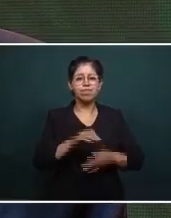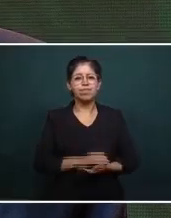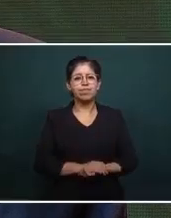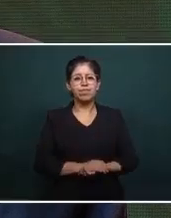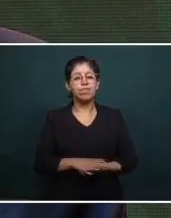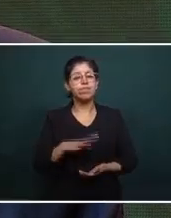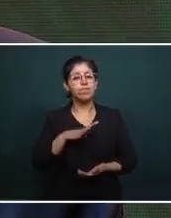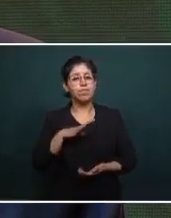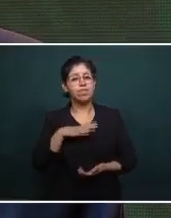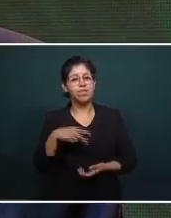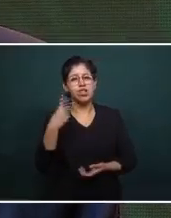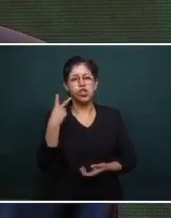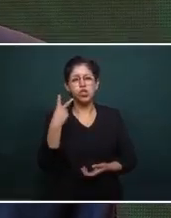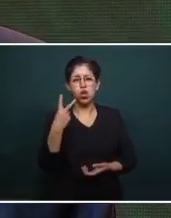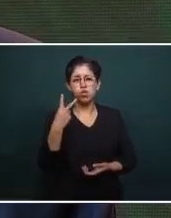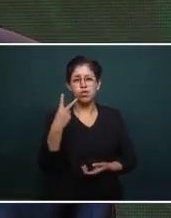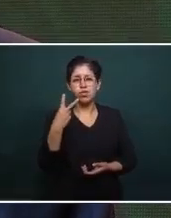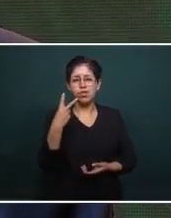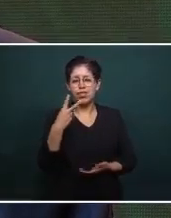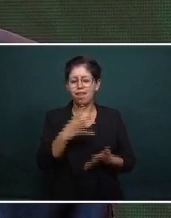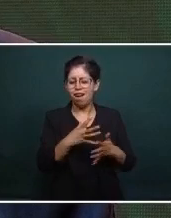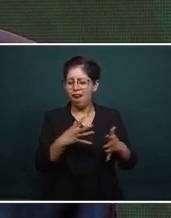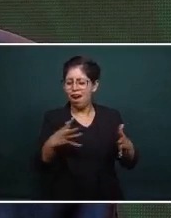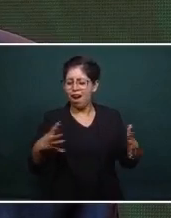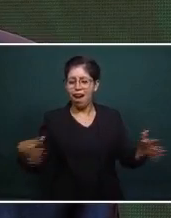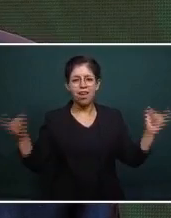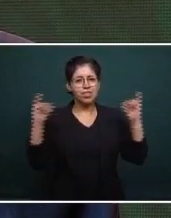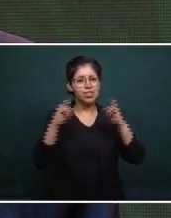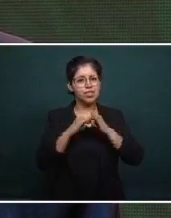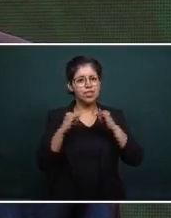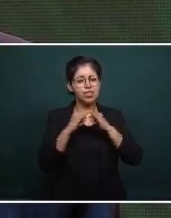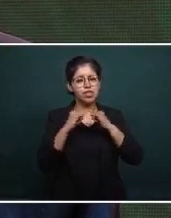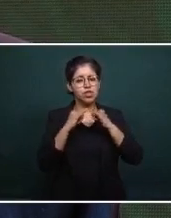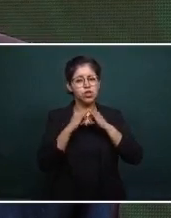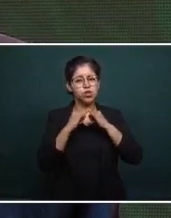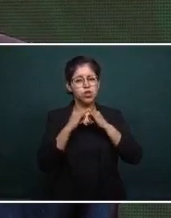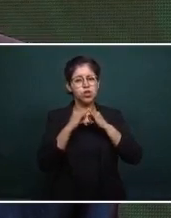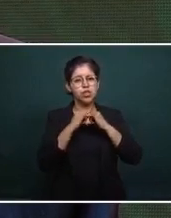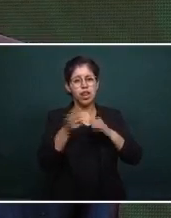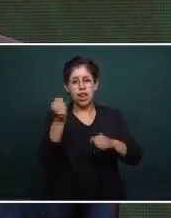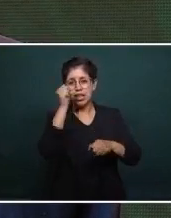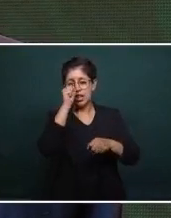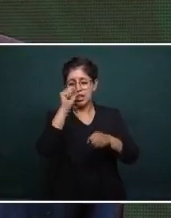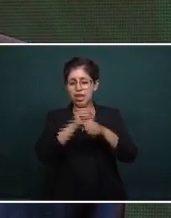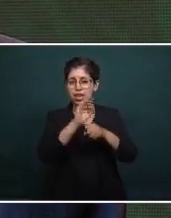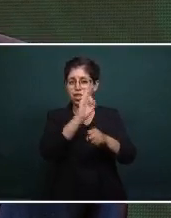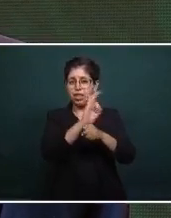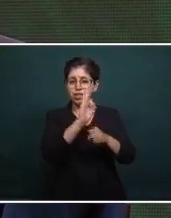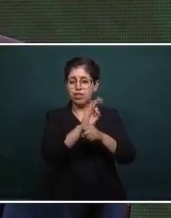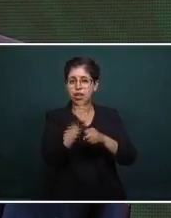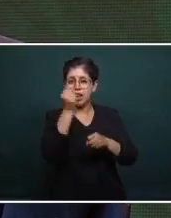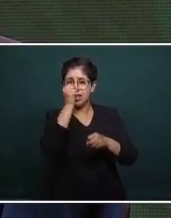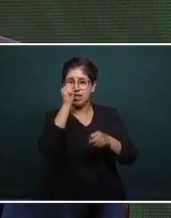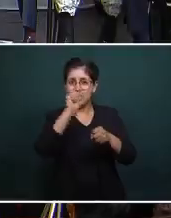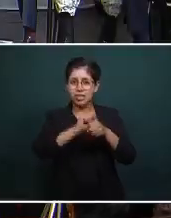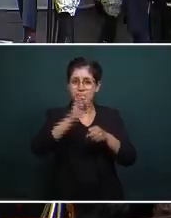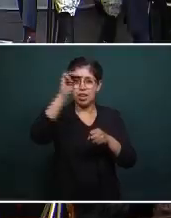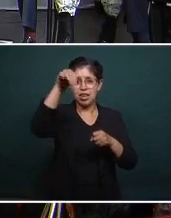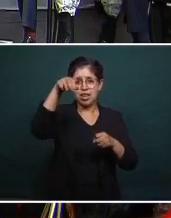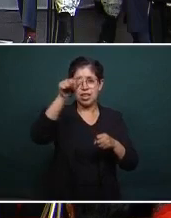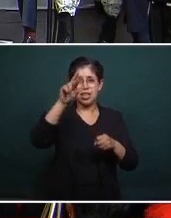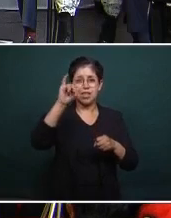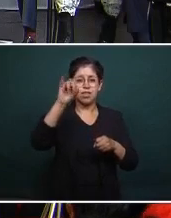dos grandes instituciones, la Secretaría de la Defensa y la Secretaría de